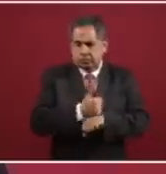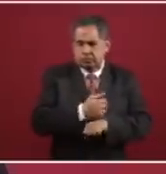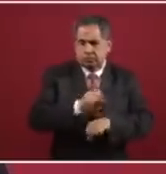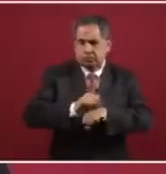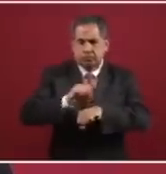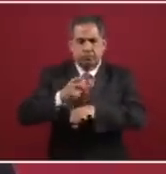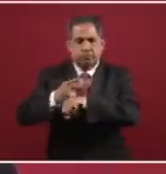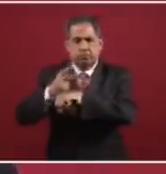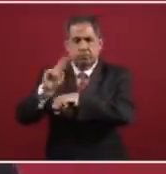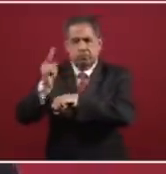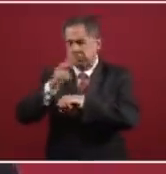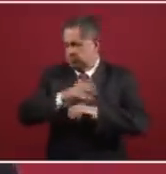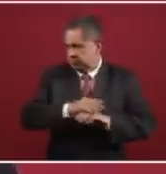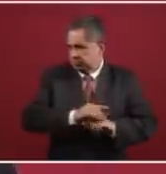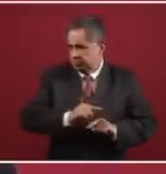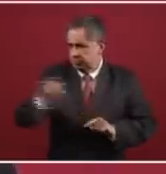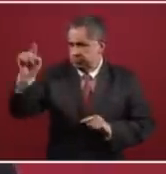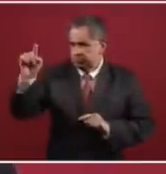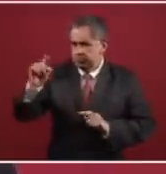escolaridad.